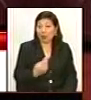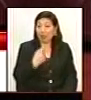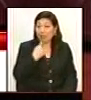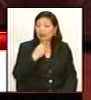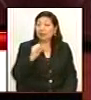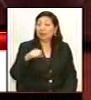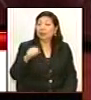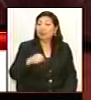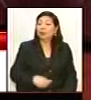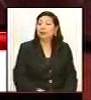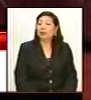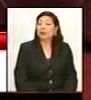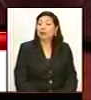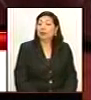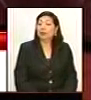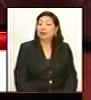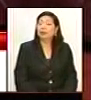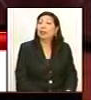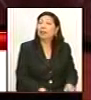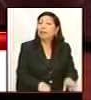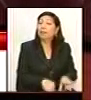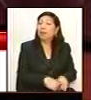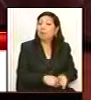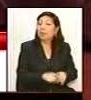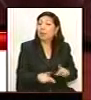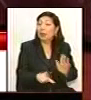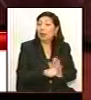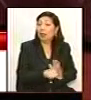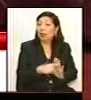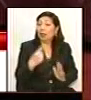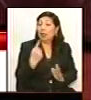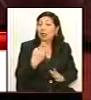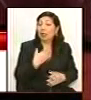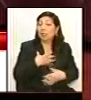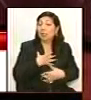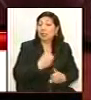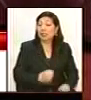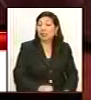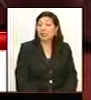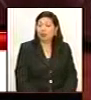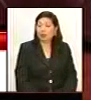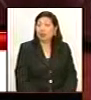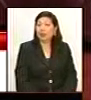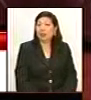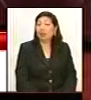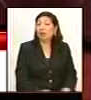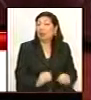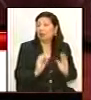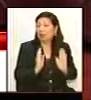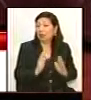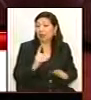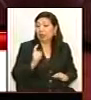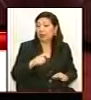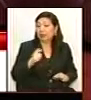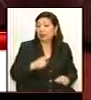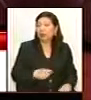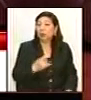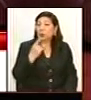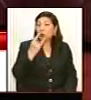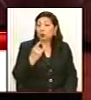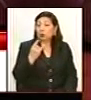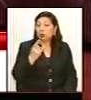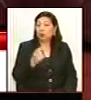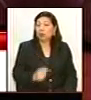compras? A eso me rijo, y me rijo también a la Ley General de Salud, que me obliga a atender las necesidades urgentes